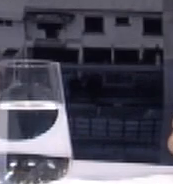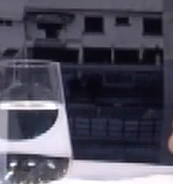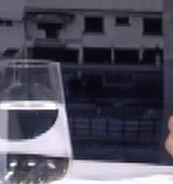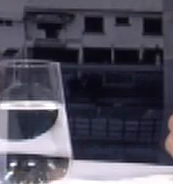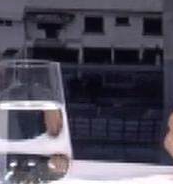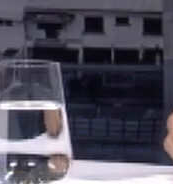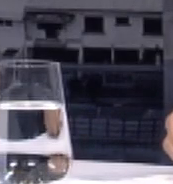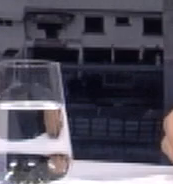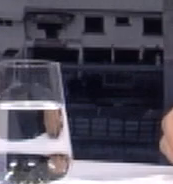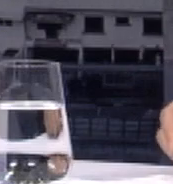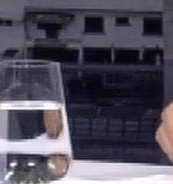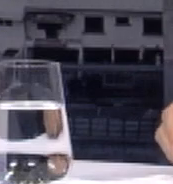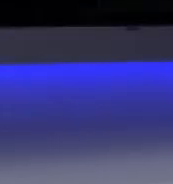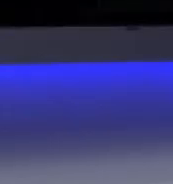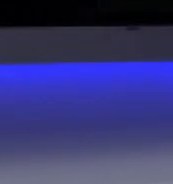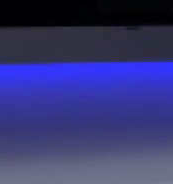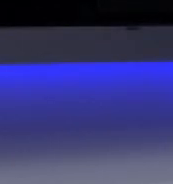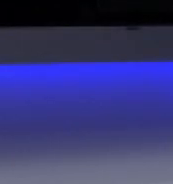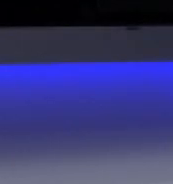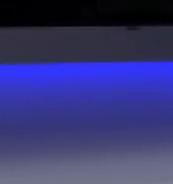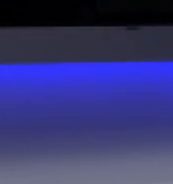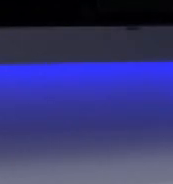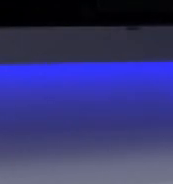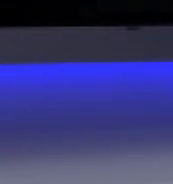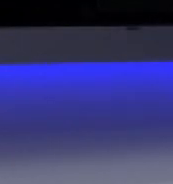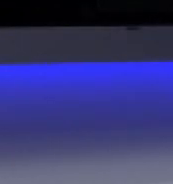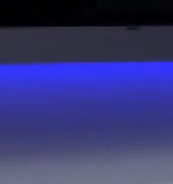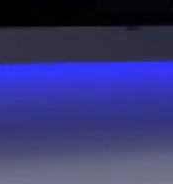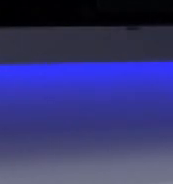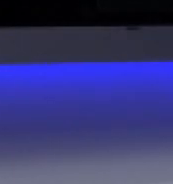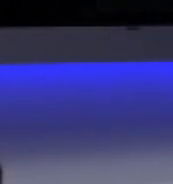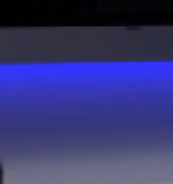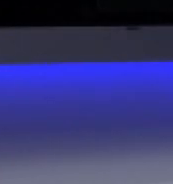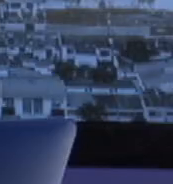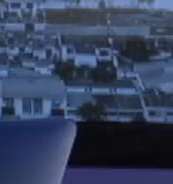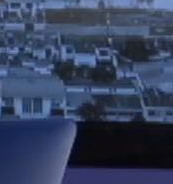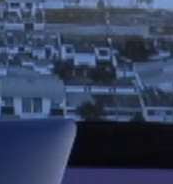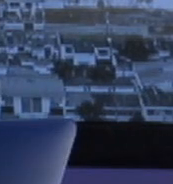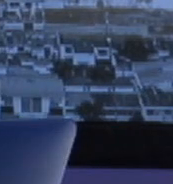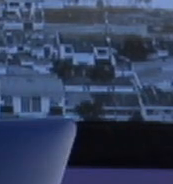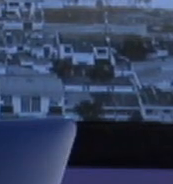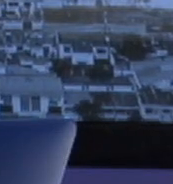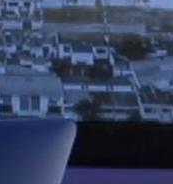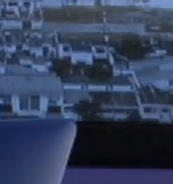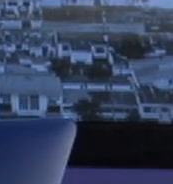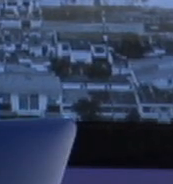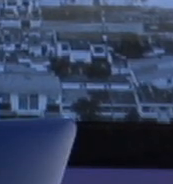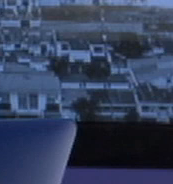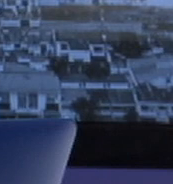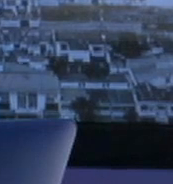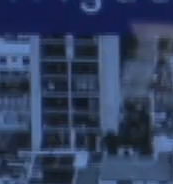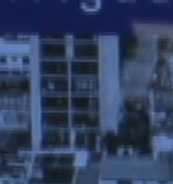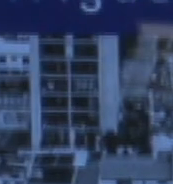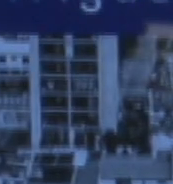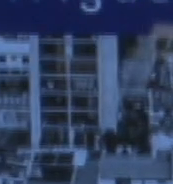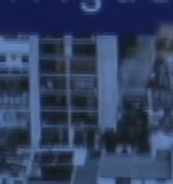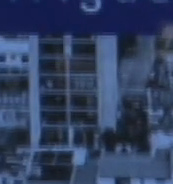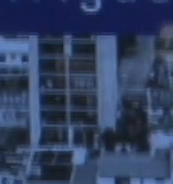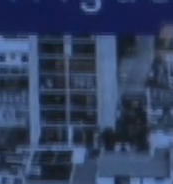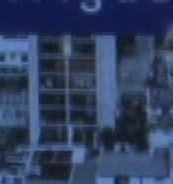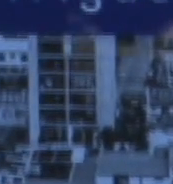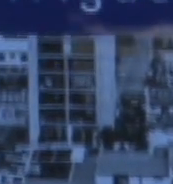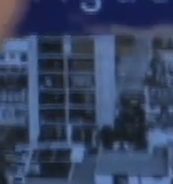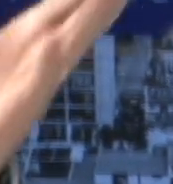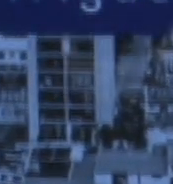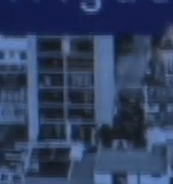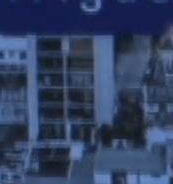¿Cómo activamos la economía de este país? Acuérdense que el caballo de batalla aquí fue la regla fiscal. Generamos nuevos impuestos con el IVA y entonces todo el mundo dice,